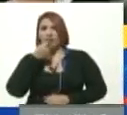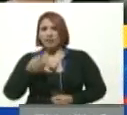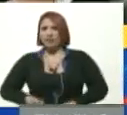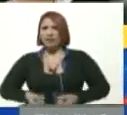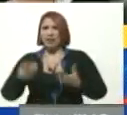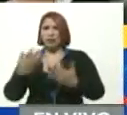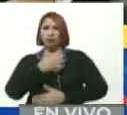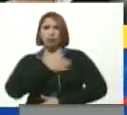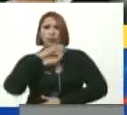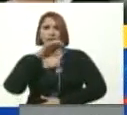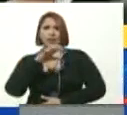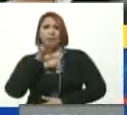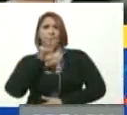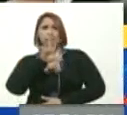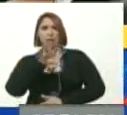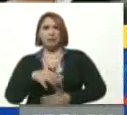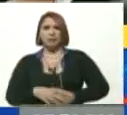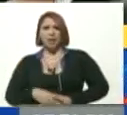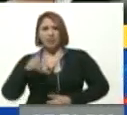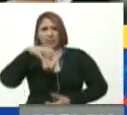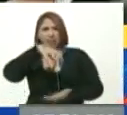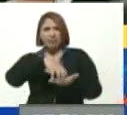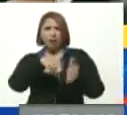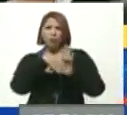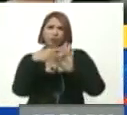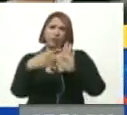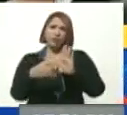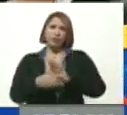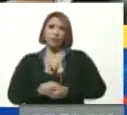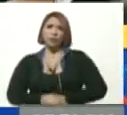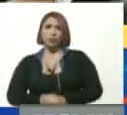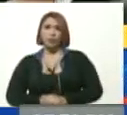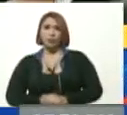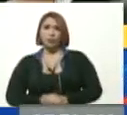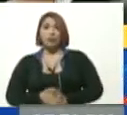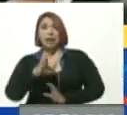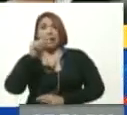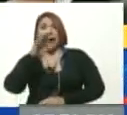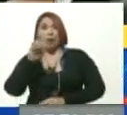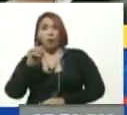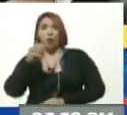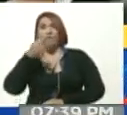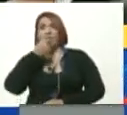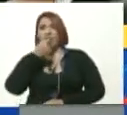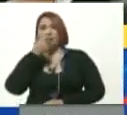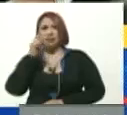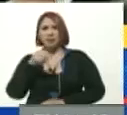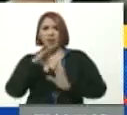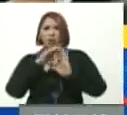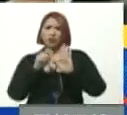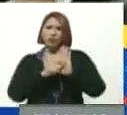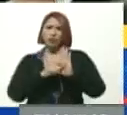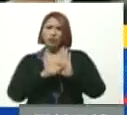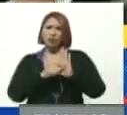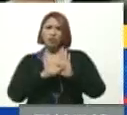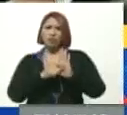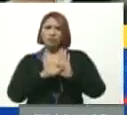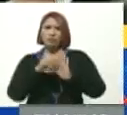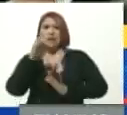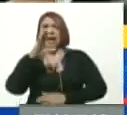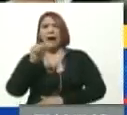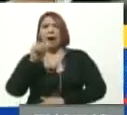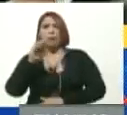Verde, el Estado de Derecho de Cabo Verde, la constitucionalidad de Cabo Verde, se la entregaron